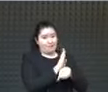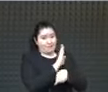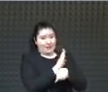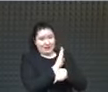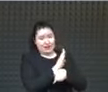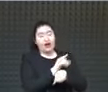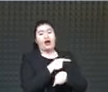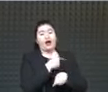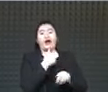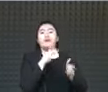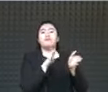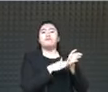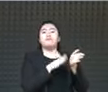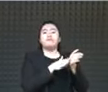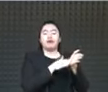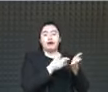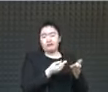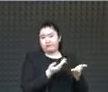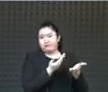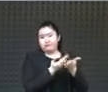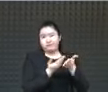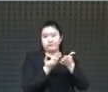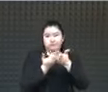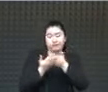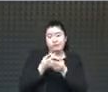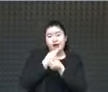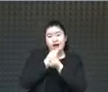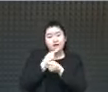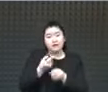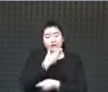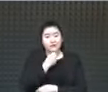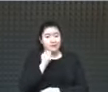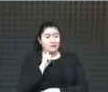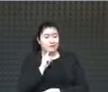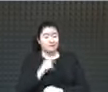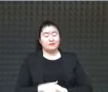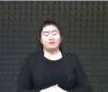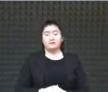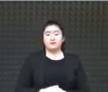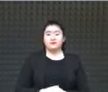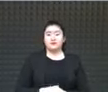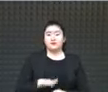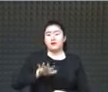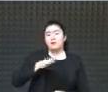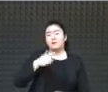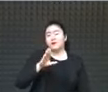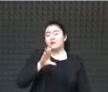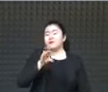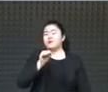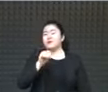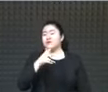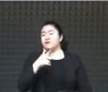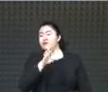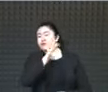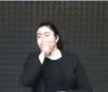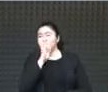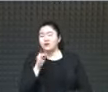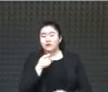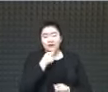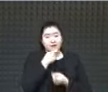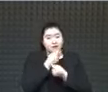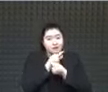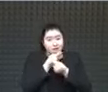ahí se tienen todos los papeles y todos los datos de los niños y niñas. Alrededor del 98% de los niños y niñas